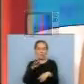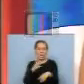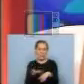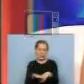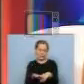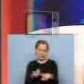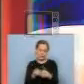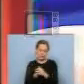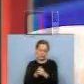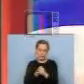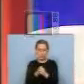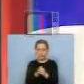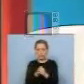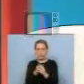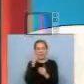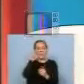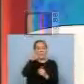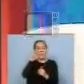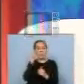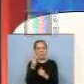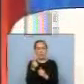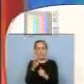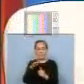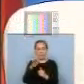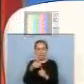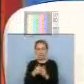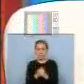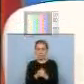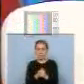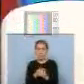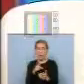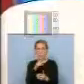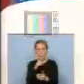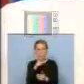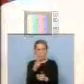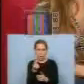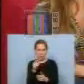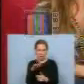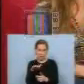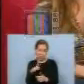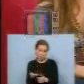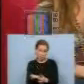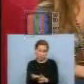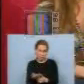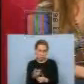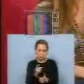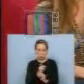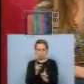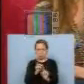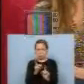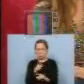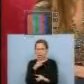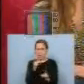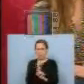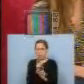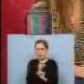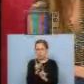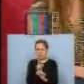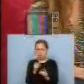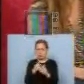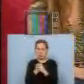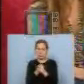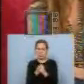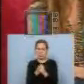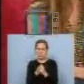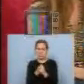la nota que estaba mencionando el señor Pallares? ¿Le parece que es barata? No creo, yo vi, en realidad el contrato creo que debe ser de los más caros que se van a pagar abajo